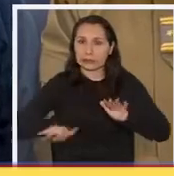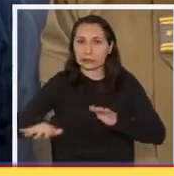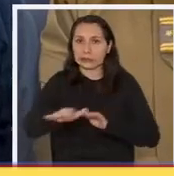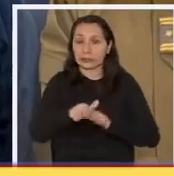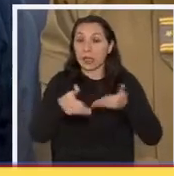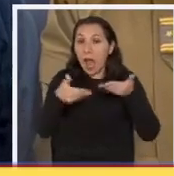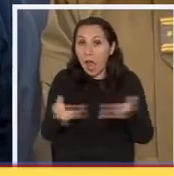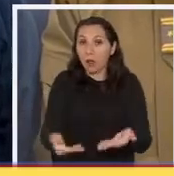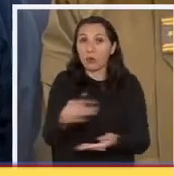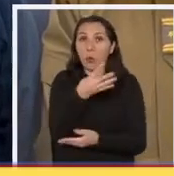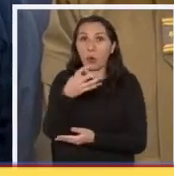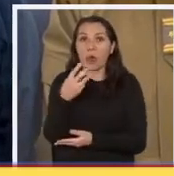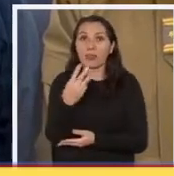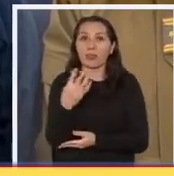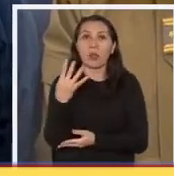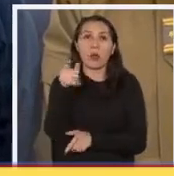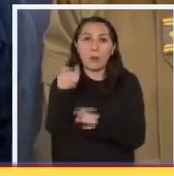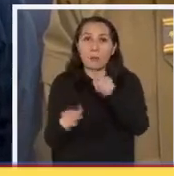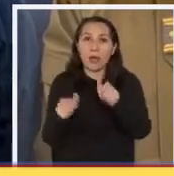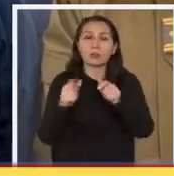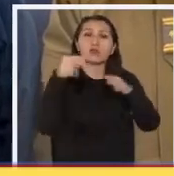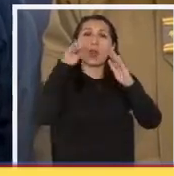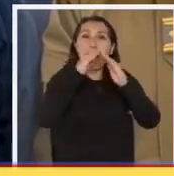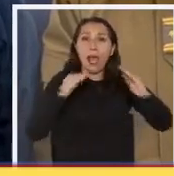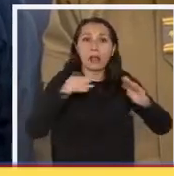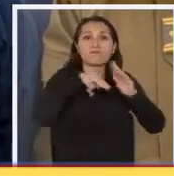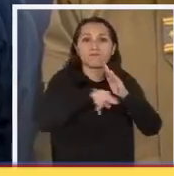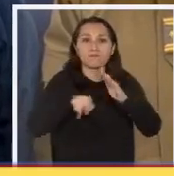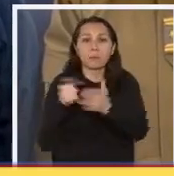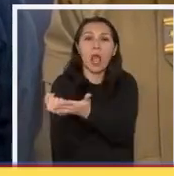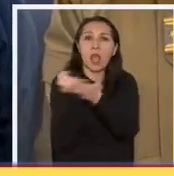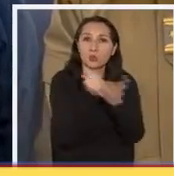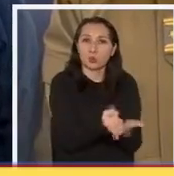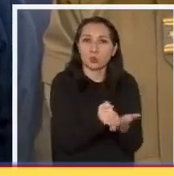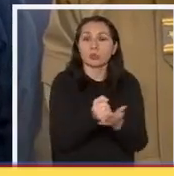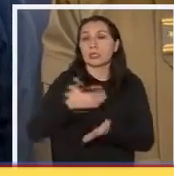fecha tenemos 434 personas albergadas,